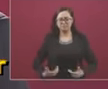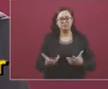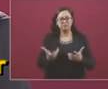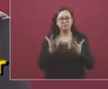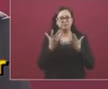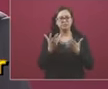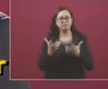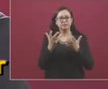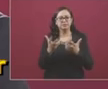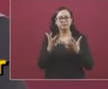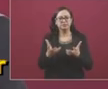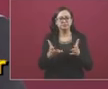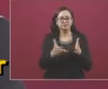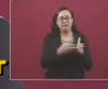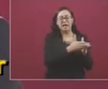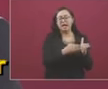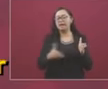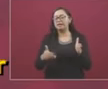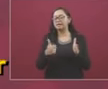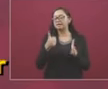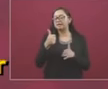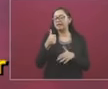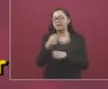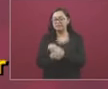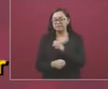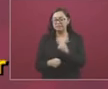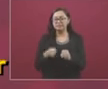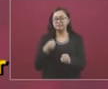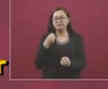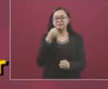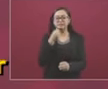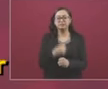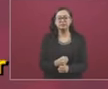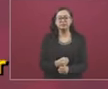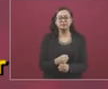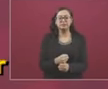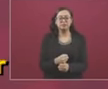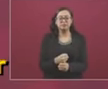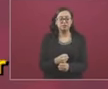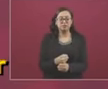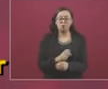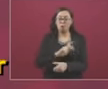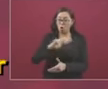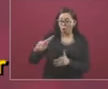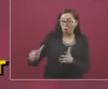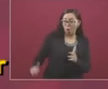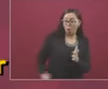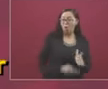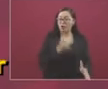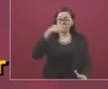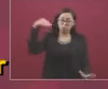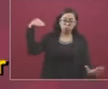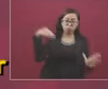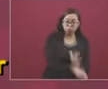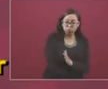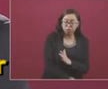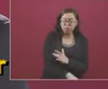lo logrado para entonces sea muy difícil de revertir